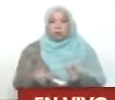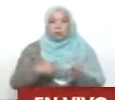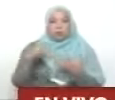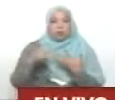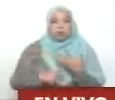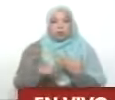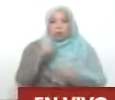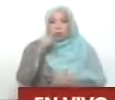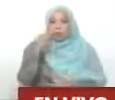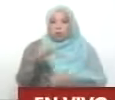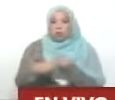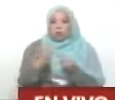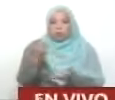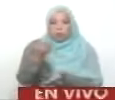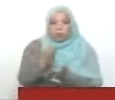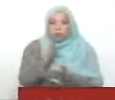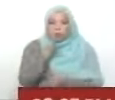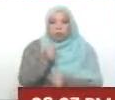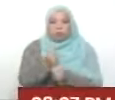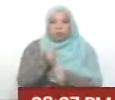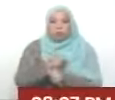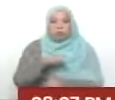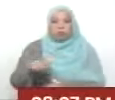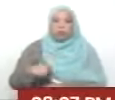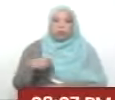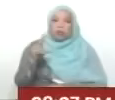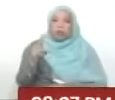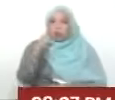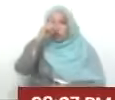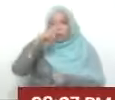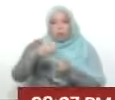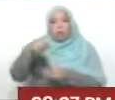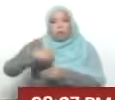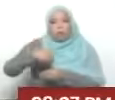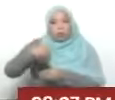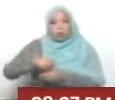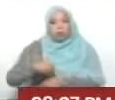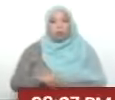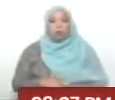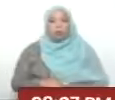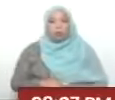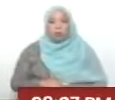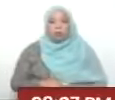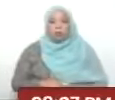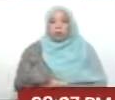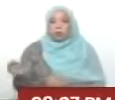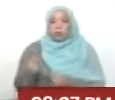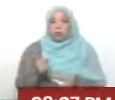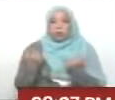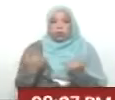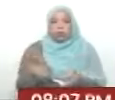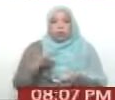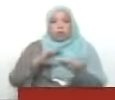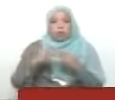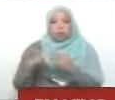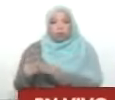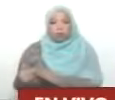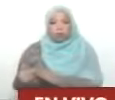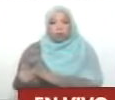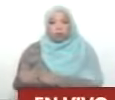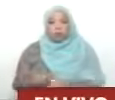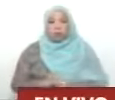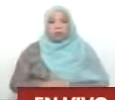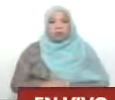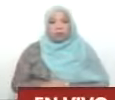proyecto, financiarle el que llegó segundo lugar en las elecciones del circuito comunal.